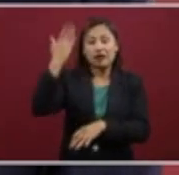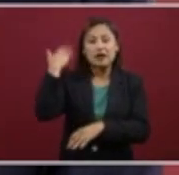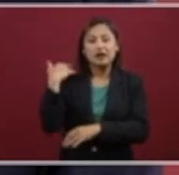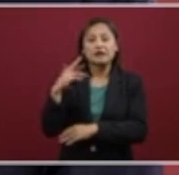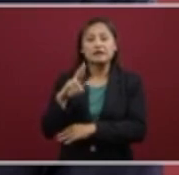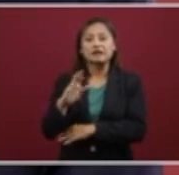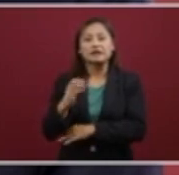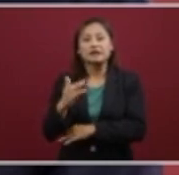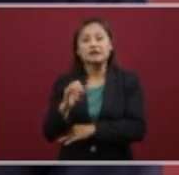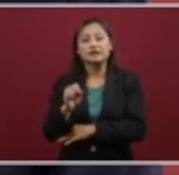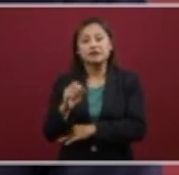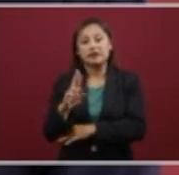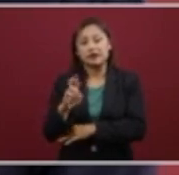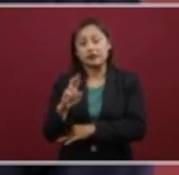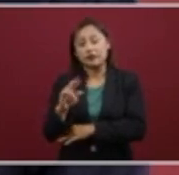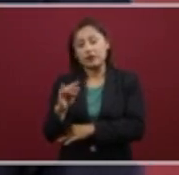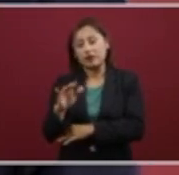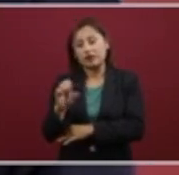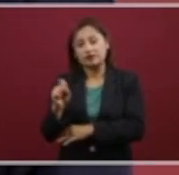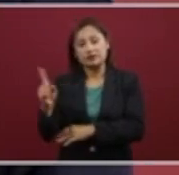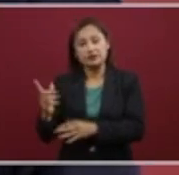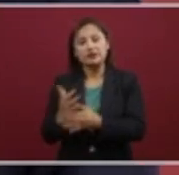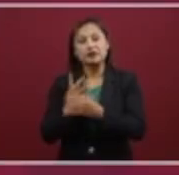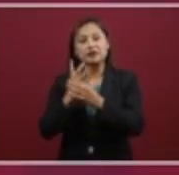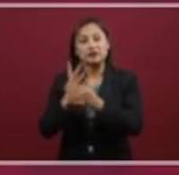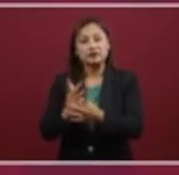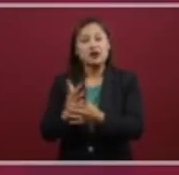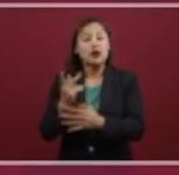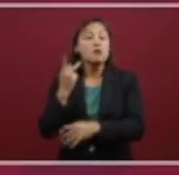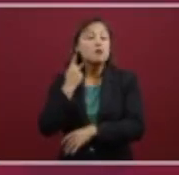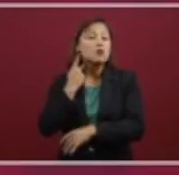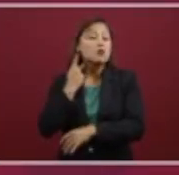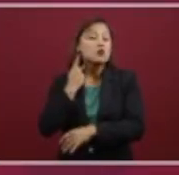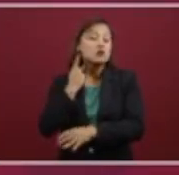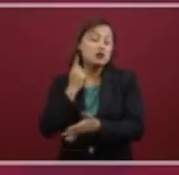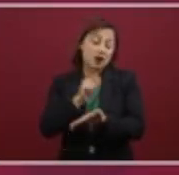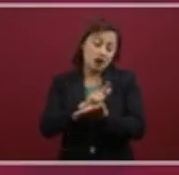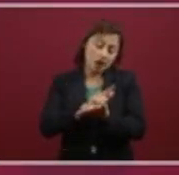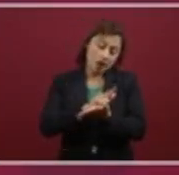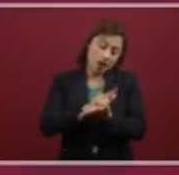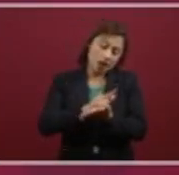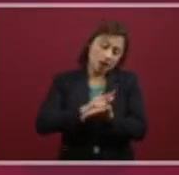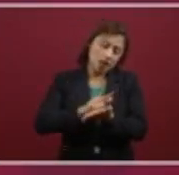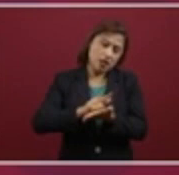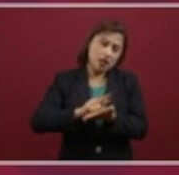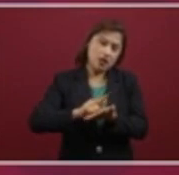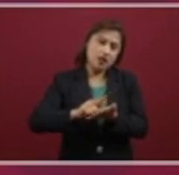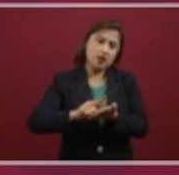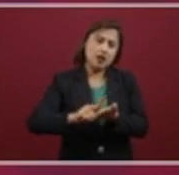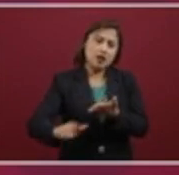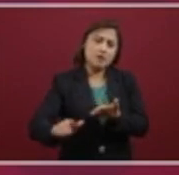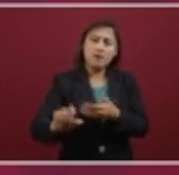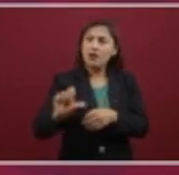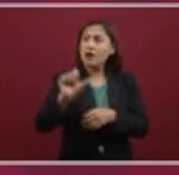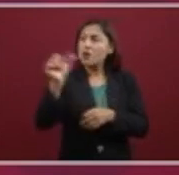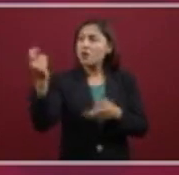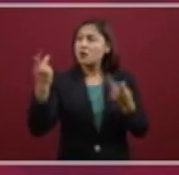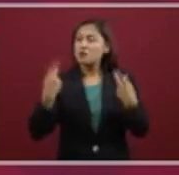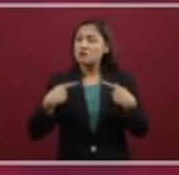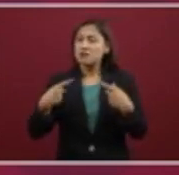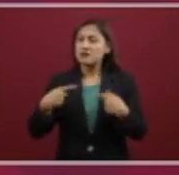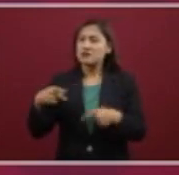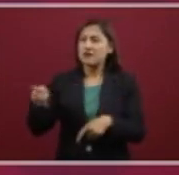tan limpia que ni los más sucios políticos han podido mancharla,